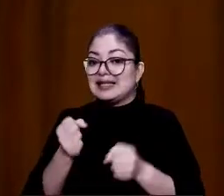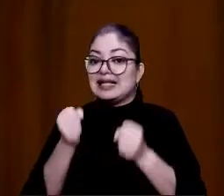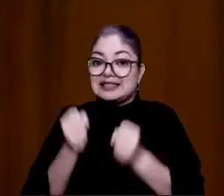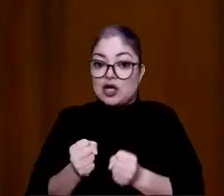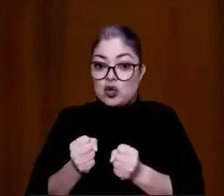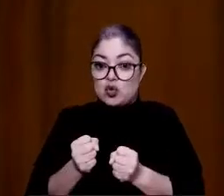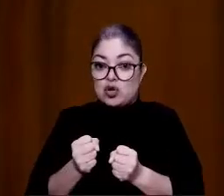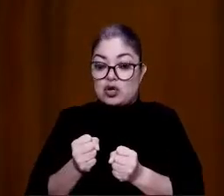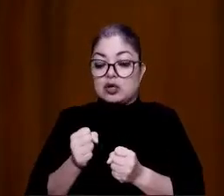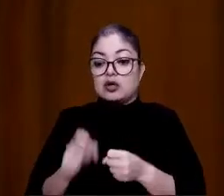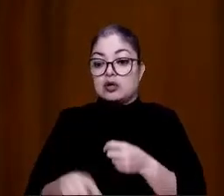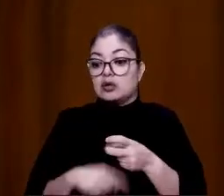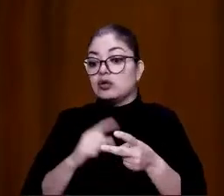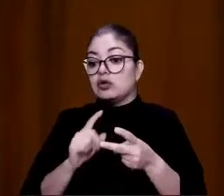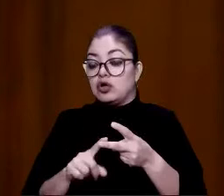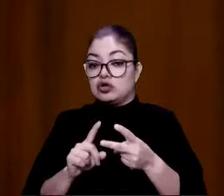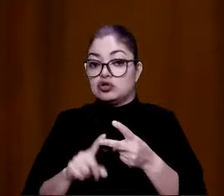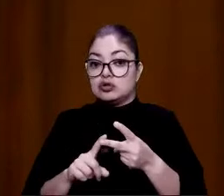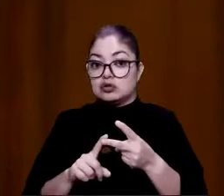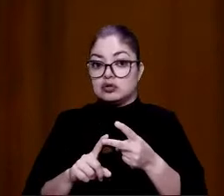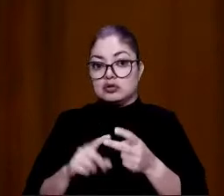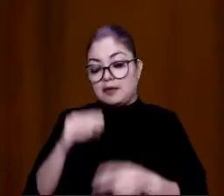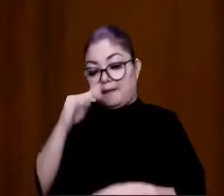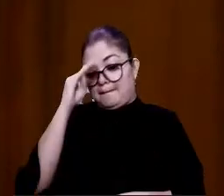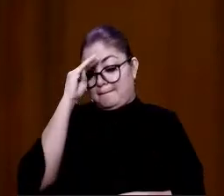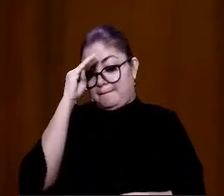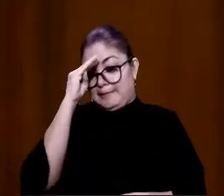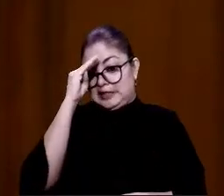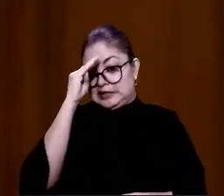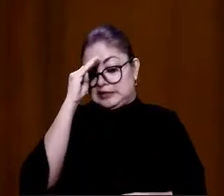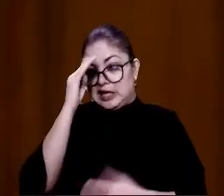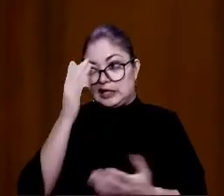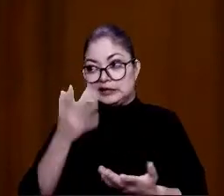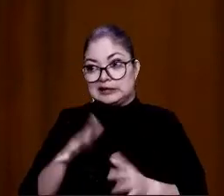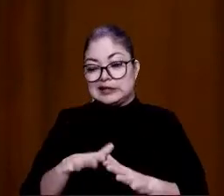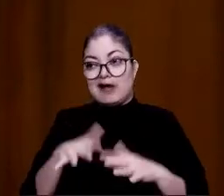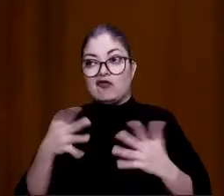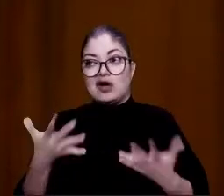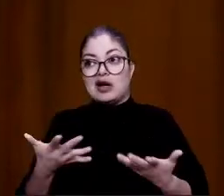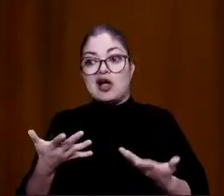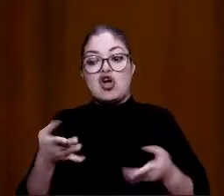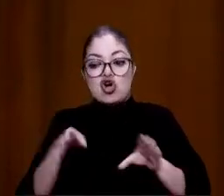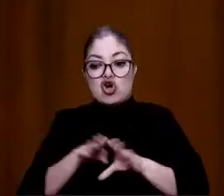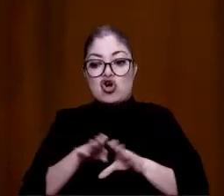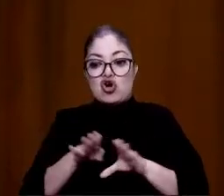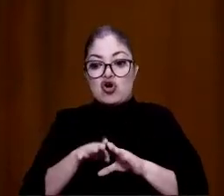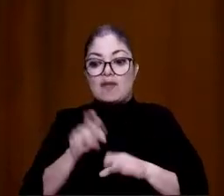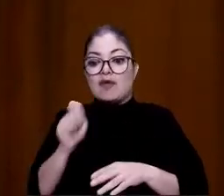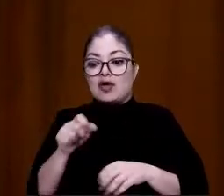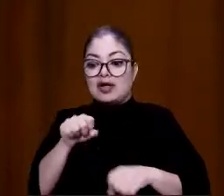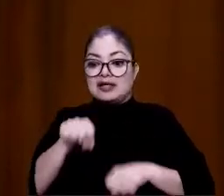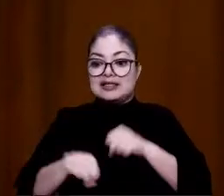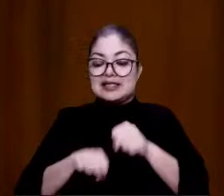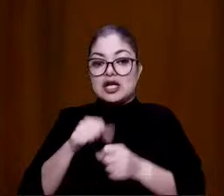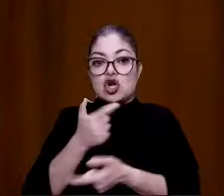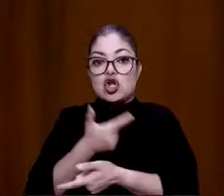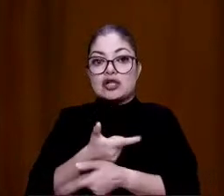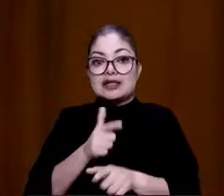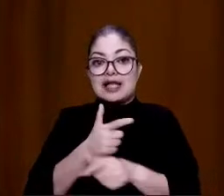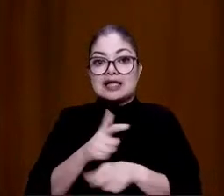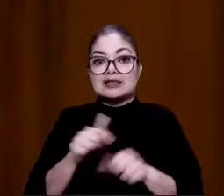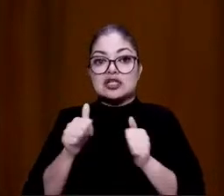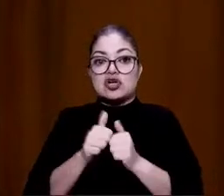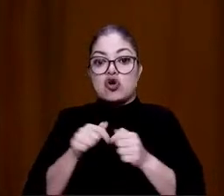dos, o pensar otra vez fuera de la caja y que podamos tener un sistema de ciclotaxis con